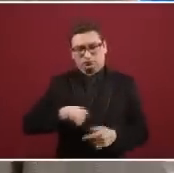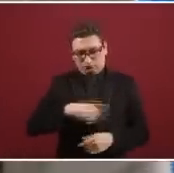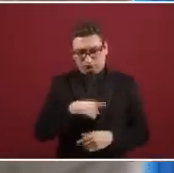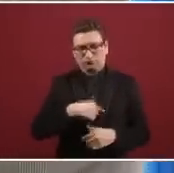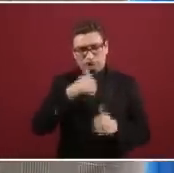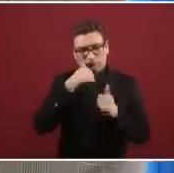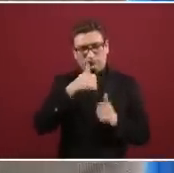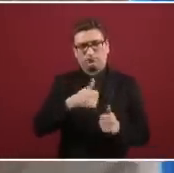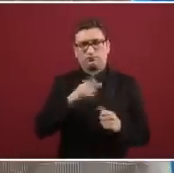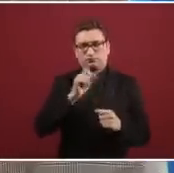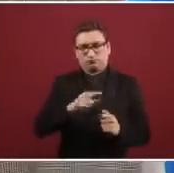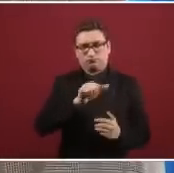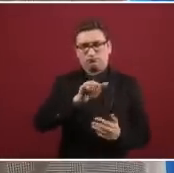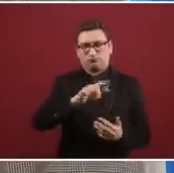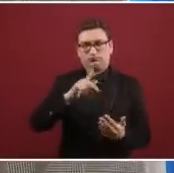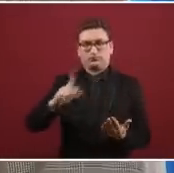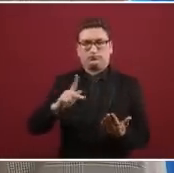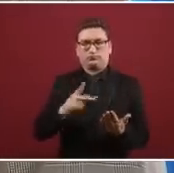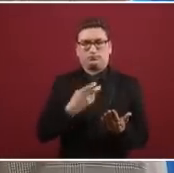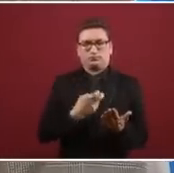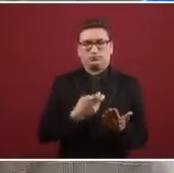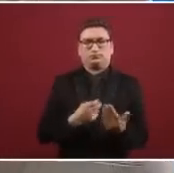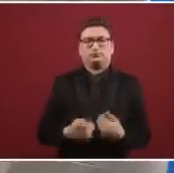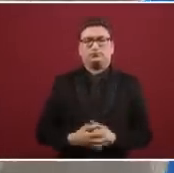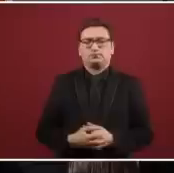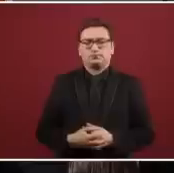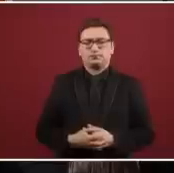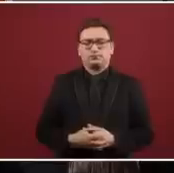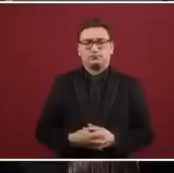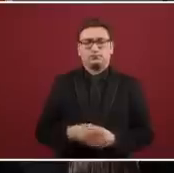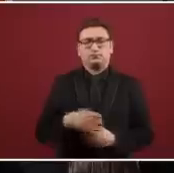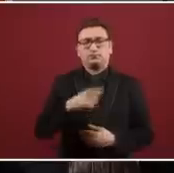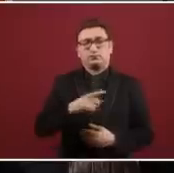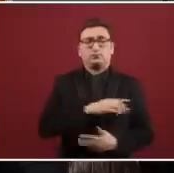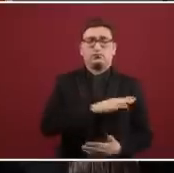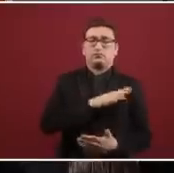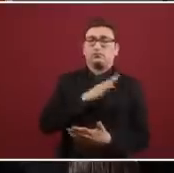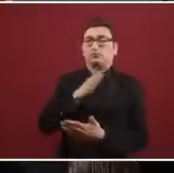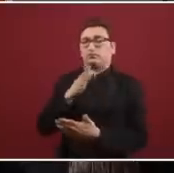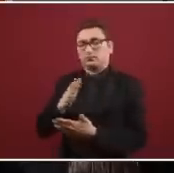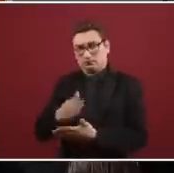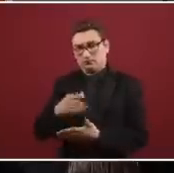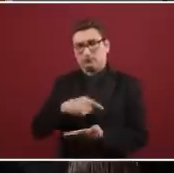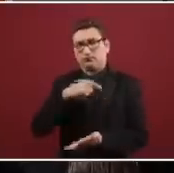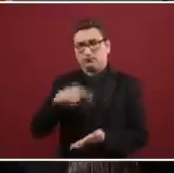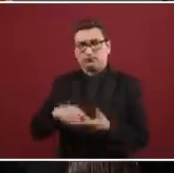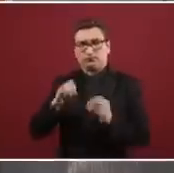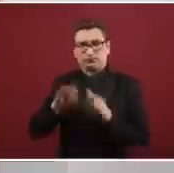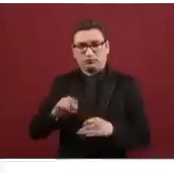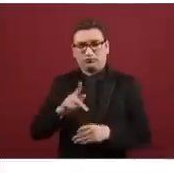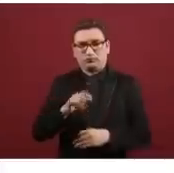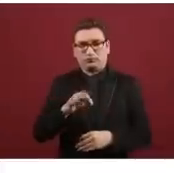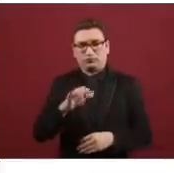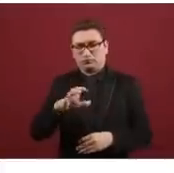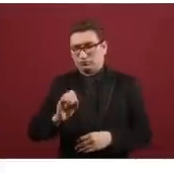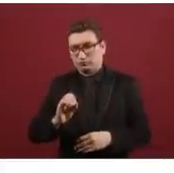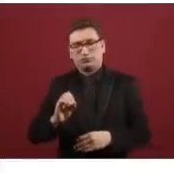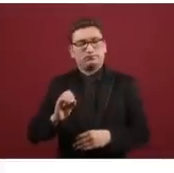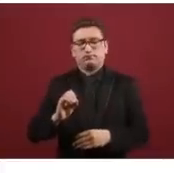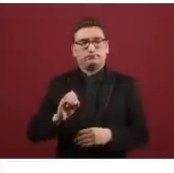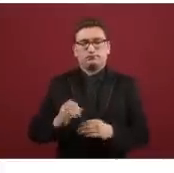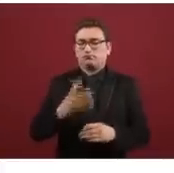queja también por medio de la app. En lugar de trasladarse a una de las oficinas de Profeco y